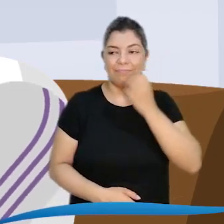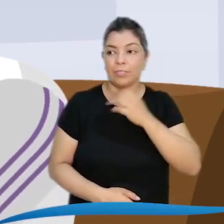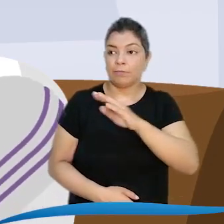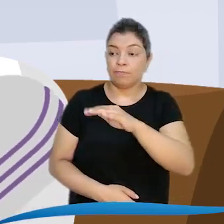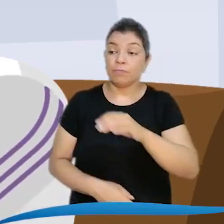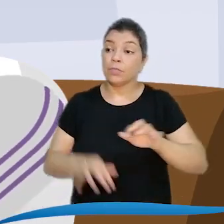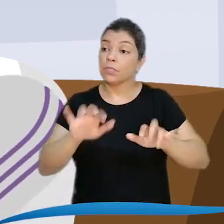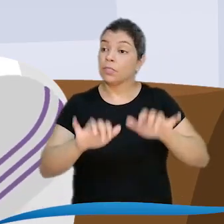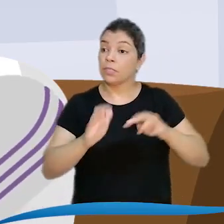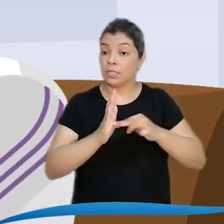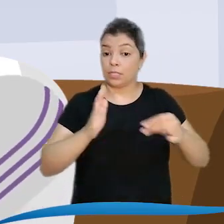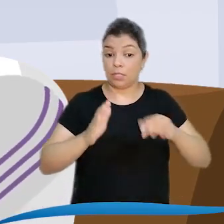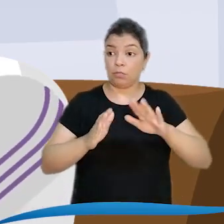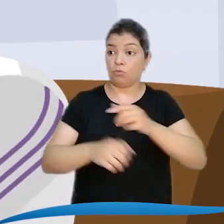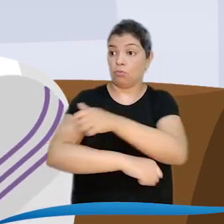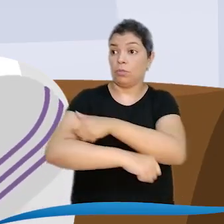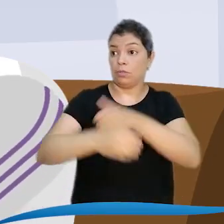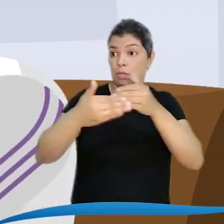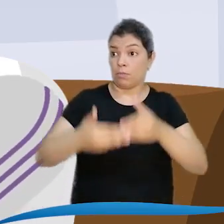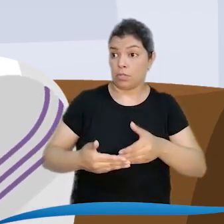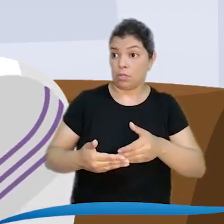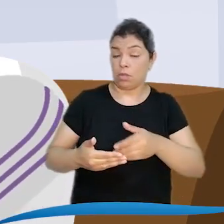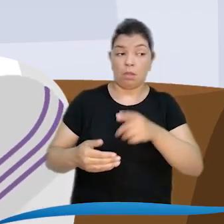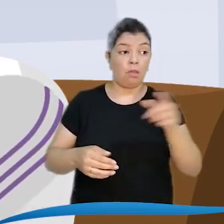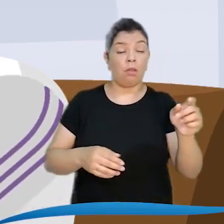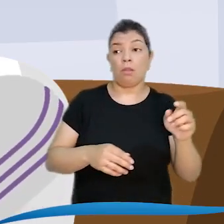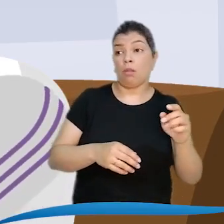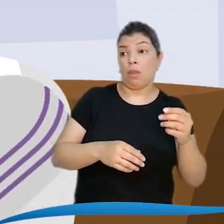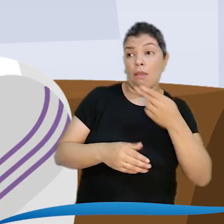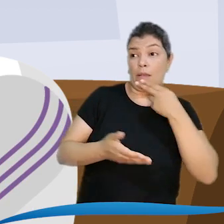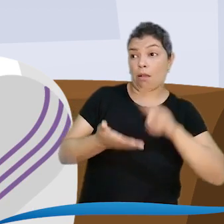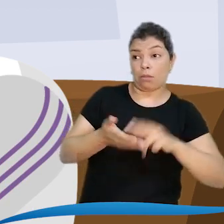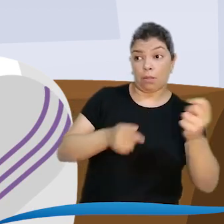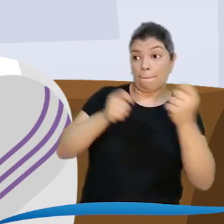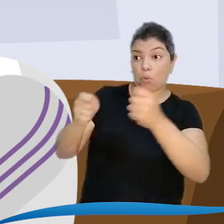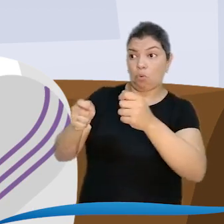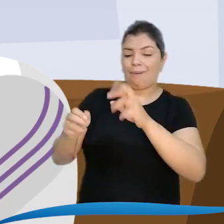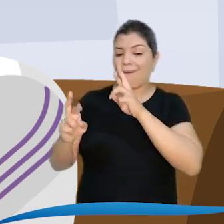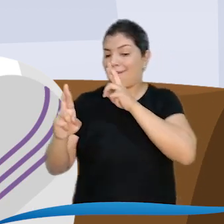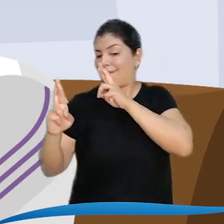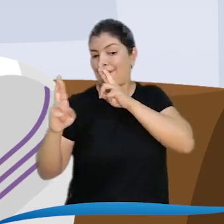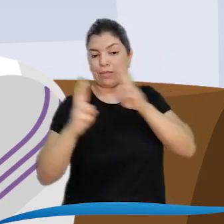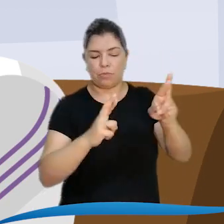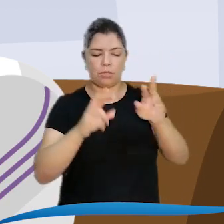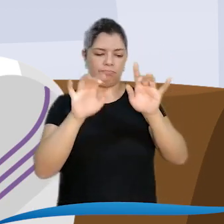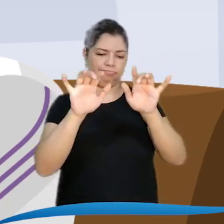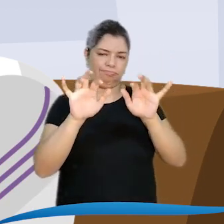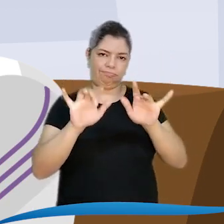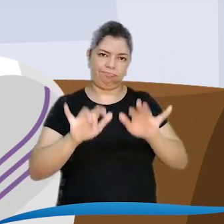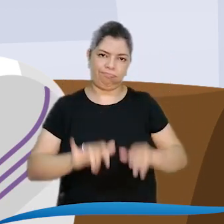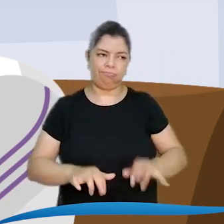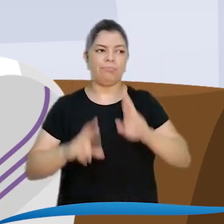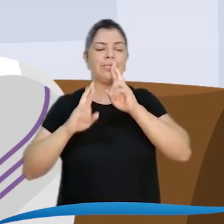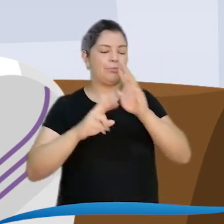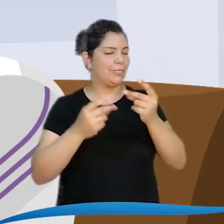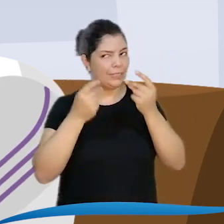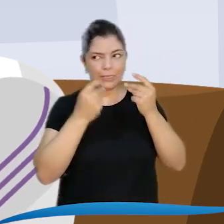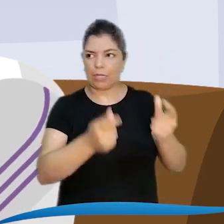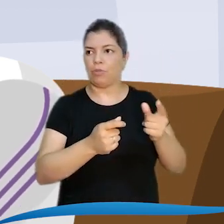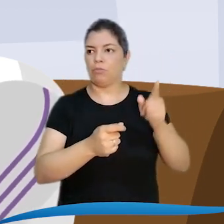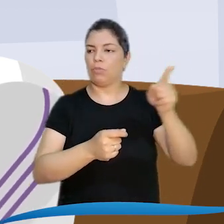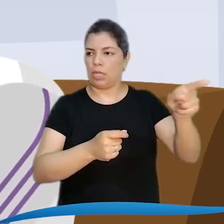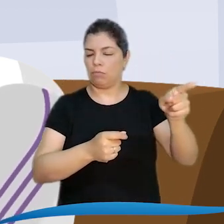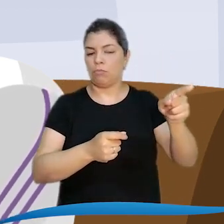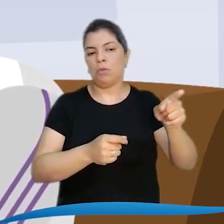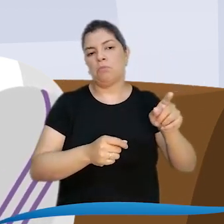olvidemos también que la Secretaría Técnica del Comité Municipal de Discapacidad debe dar respuesta inmediata y de manera escrita al